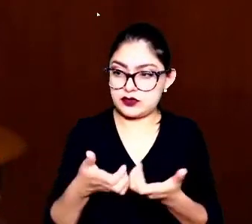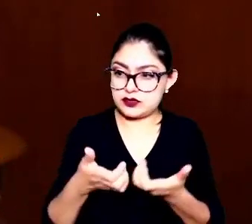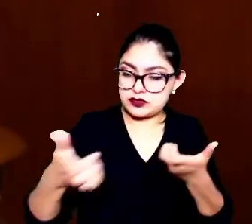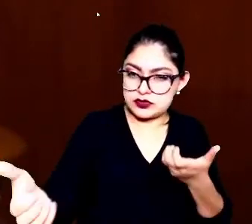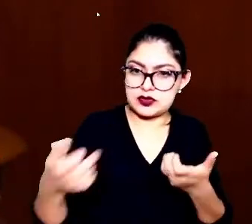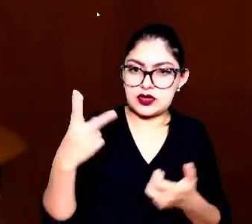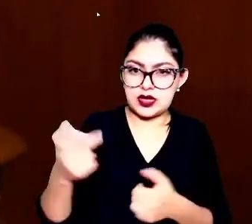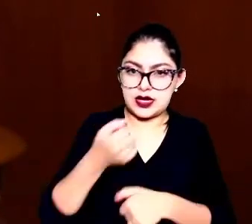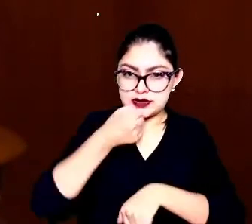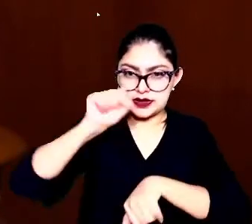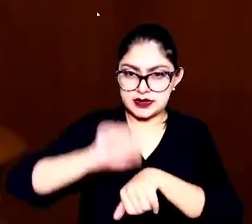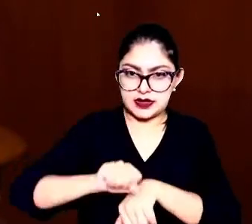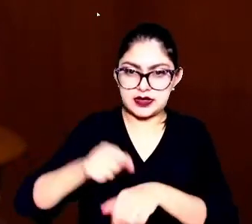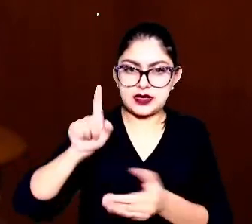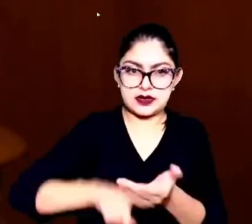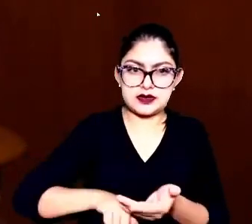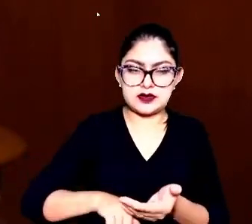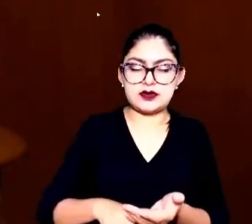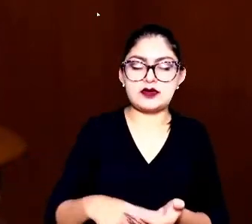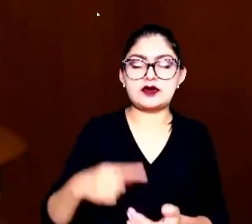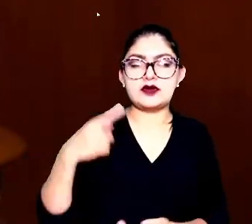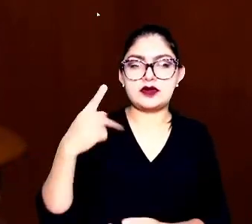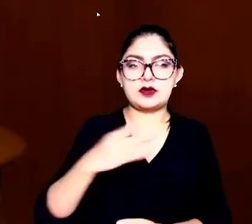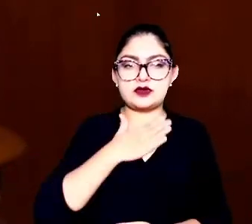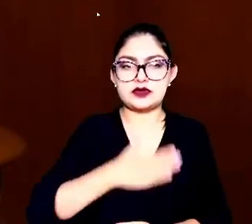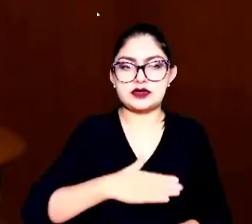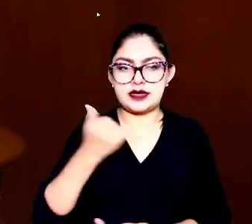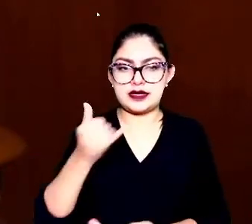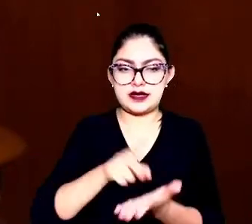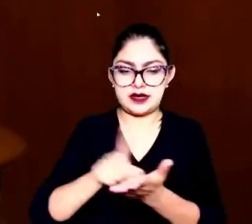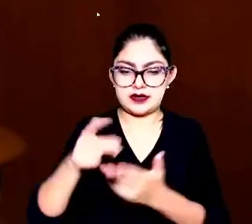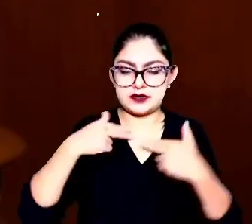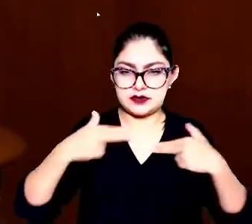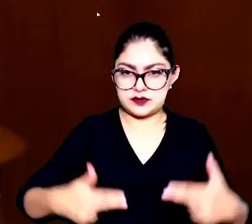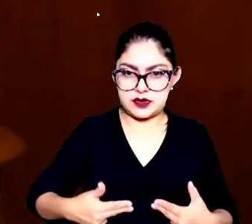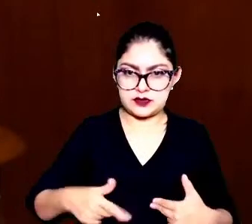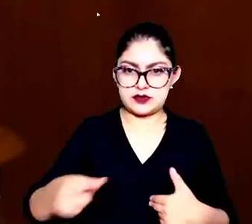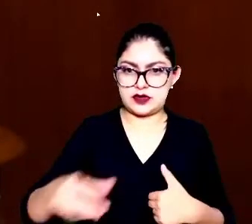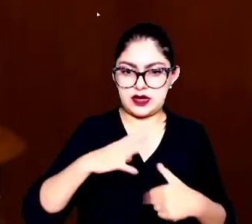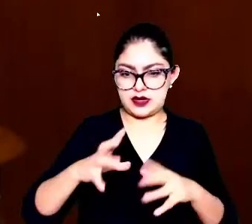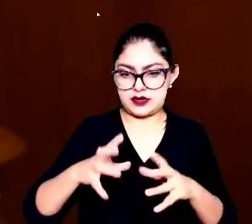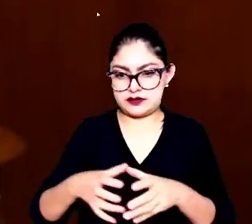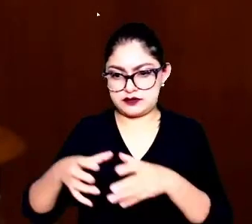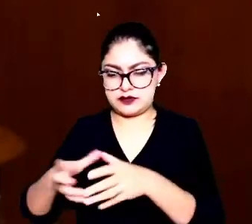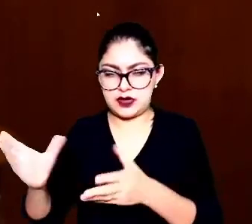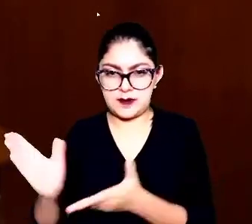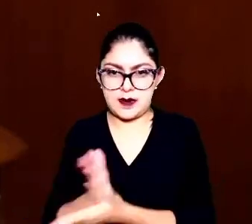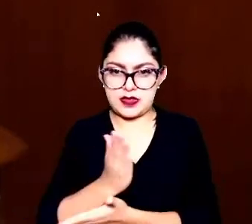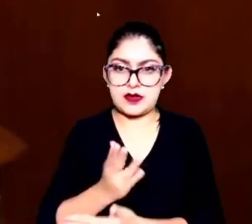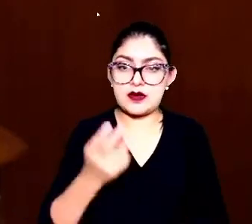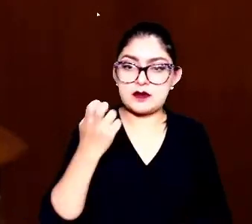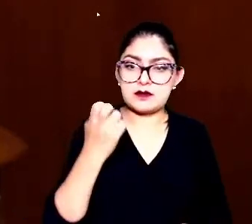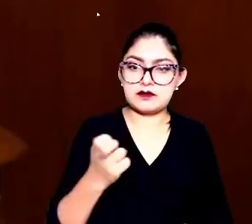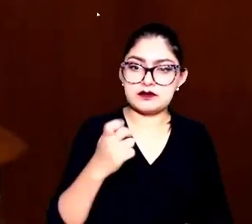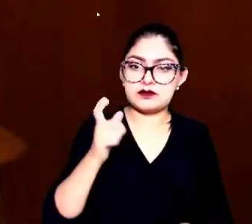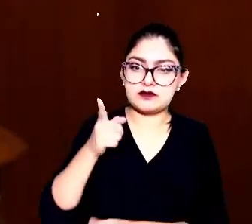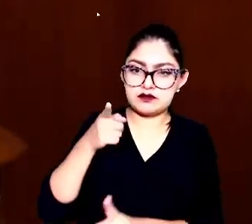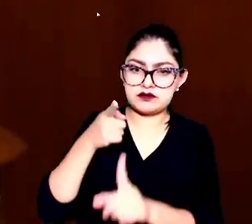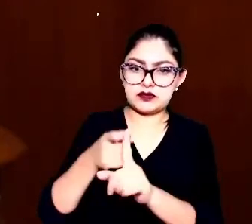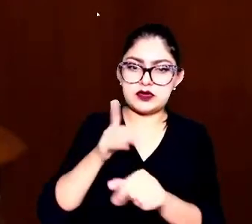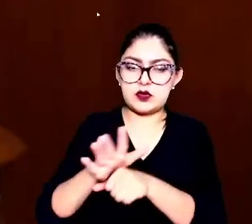justicia y Derechos Humanos con autonomía y técnica operativa cuyo objetivo es operar